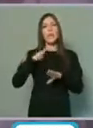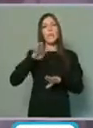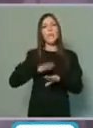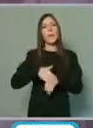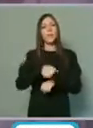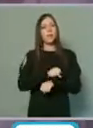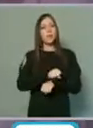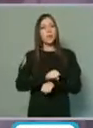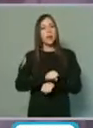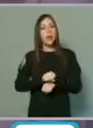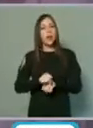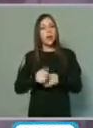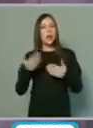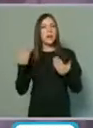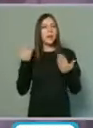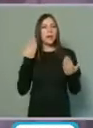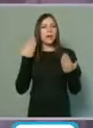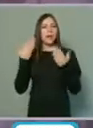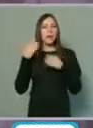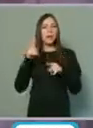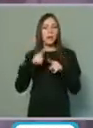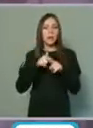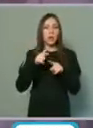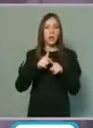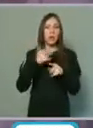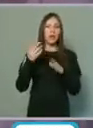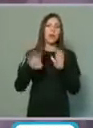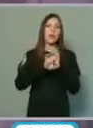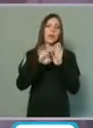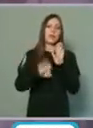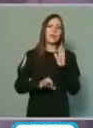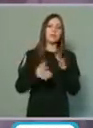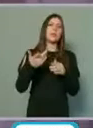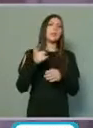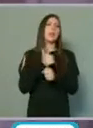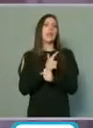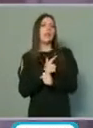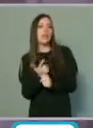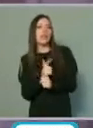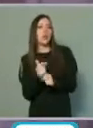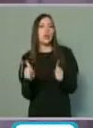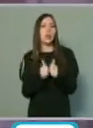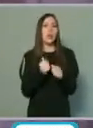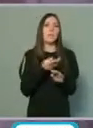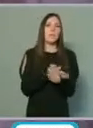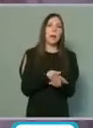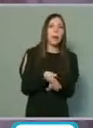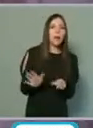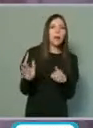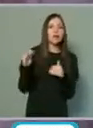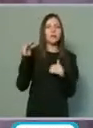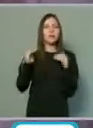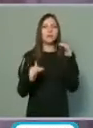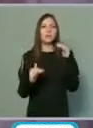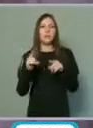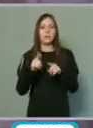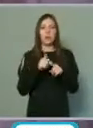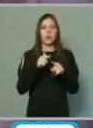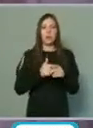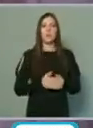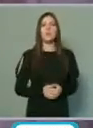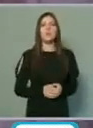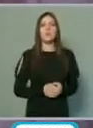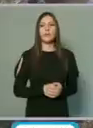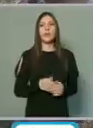y entonces utilizar colores mucho más opacos, a lo mejor como unos grises con blanco, cosas como de este estilo. ¿Qué hay con